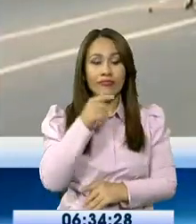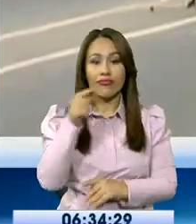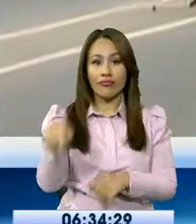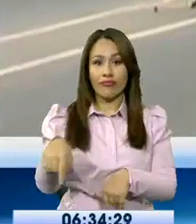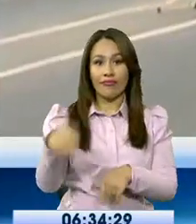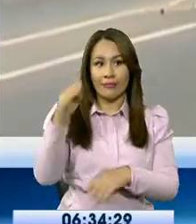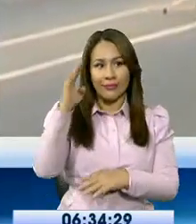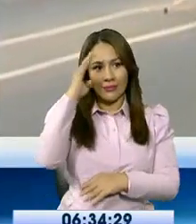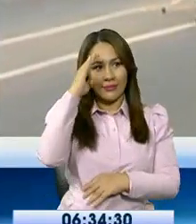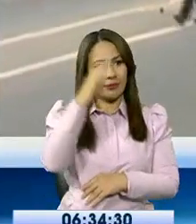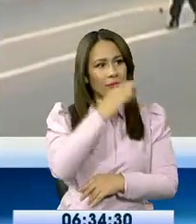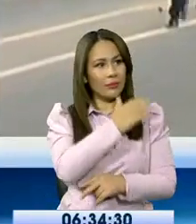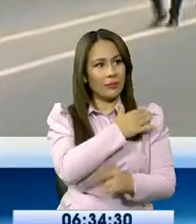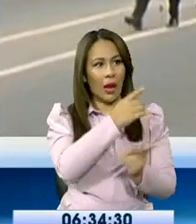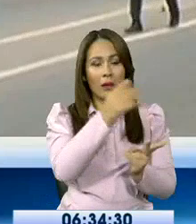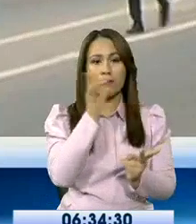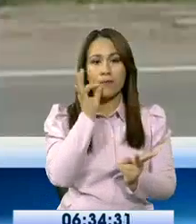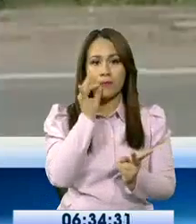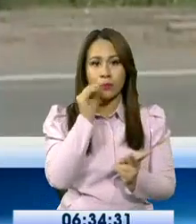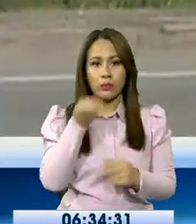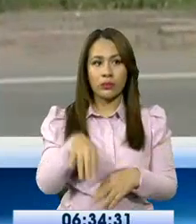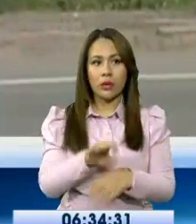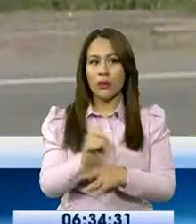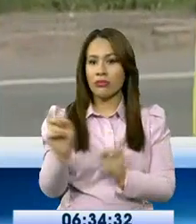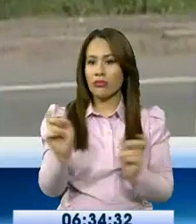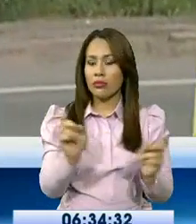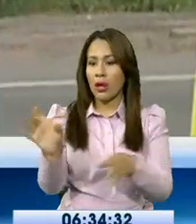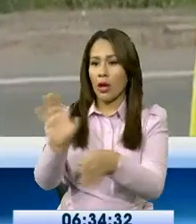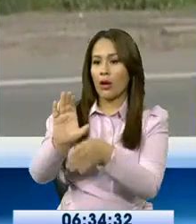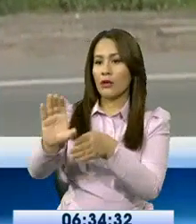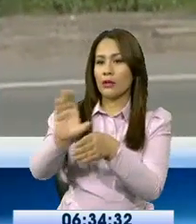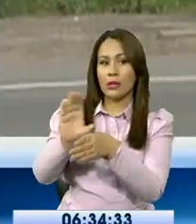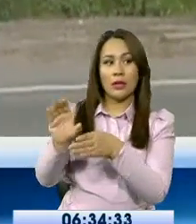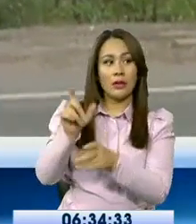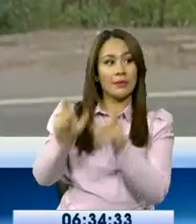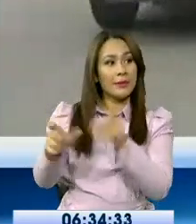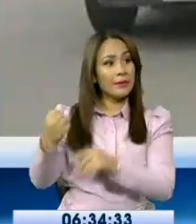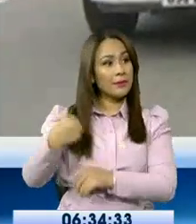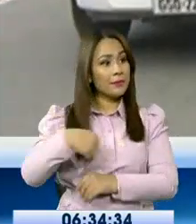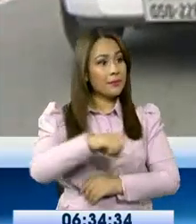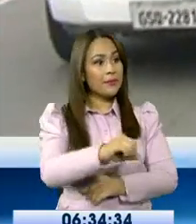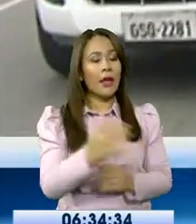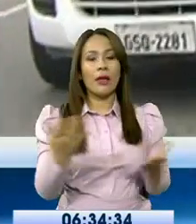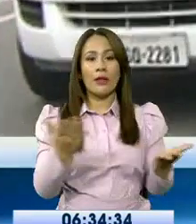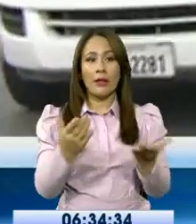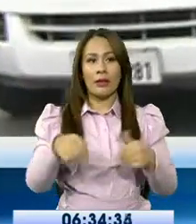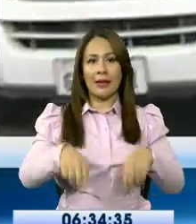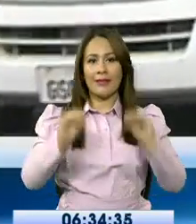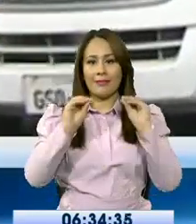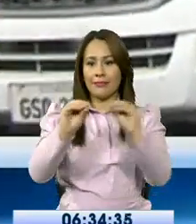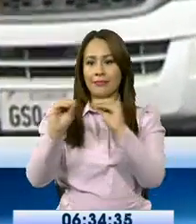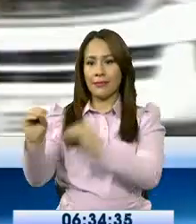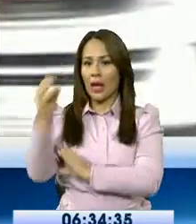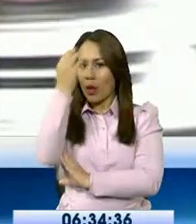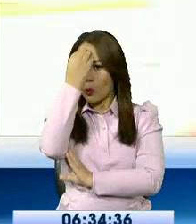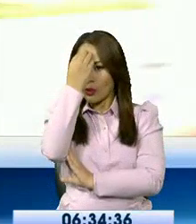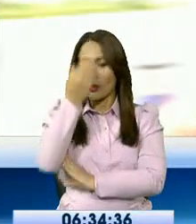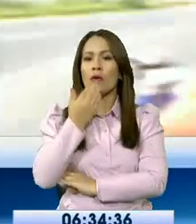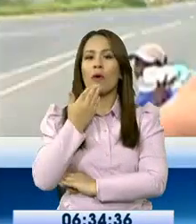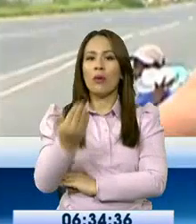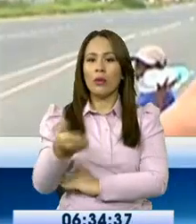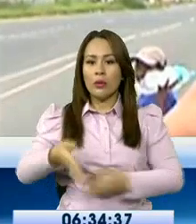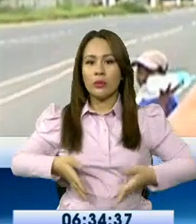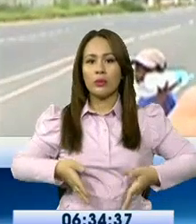del kilómetro 24 de la vía a la costa, dando recomendaciones a los viajeros dentro de una campaña de educación vial.